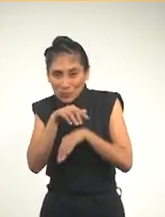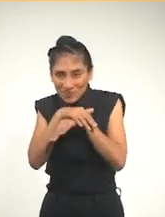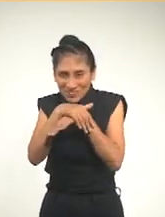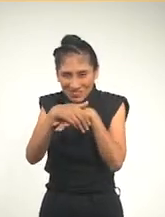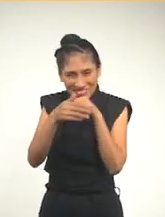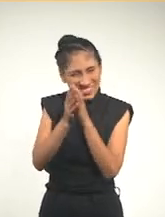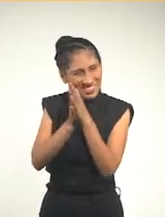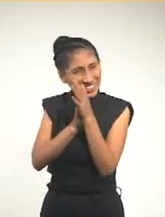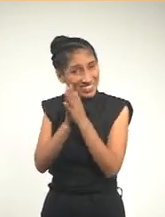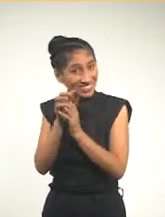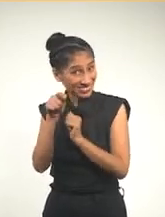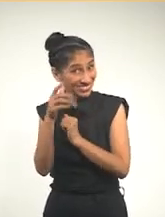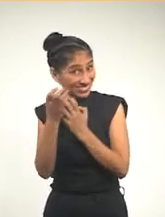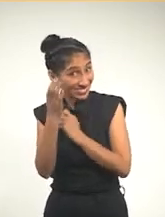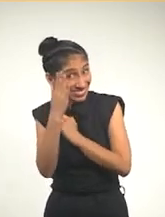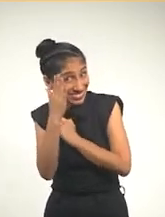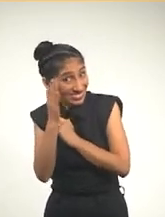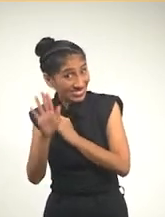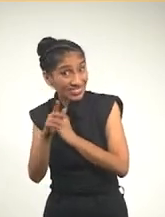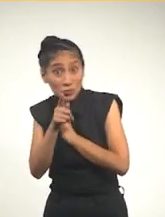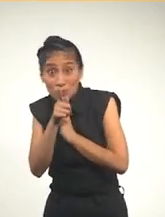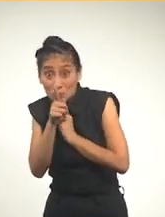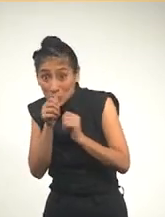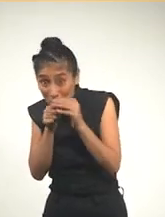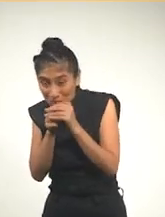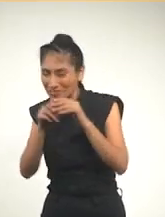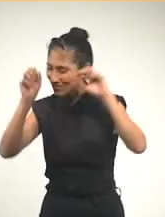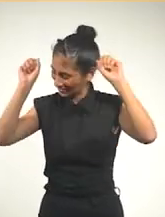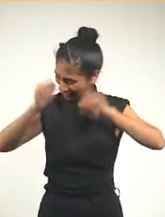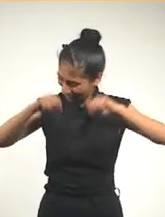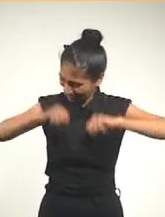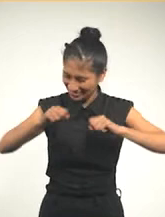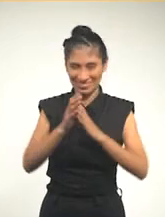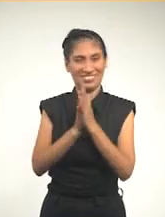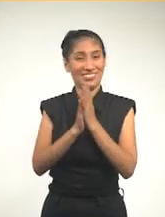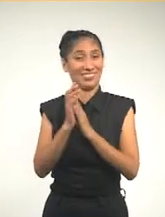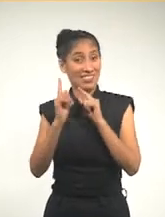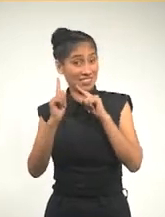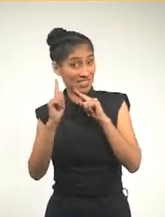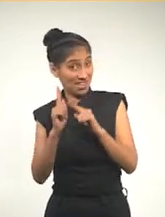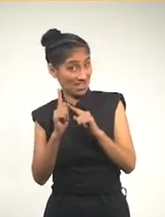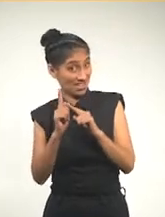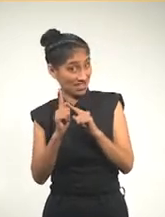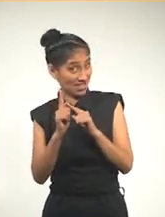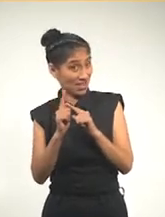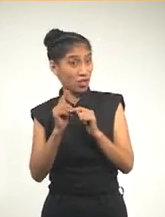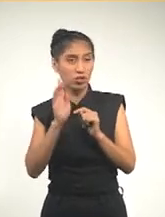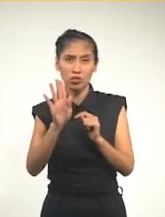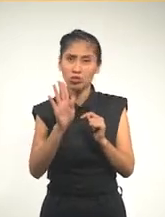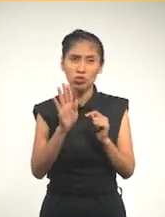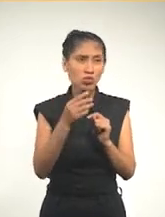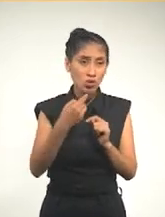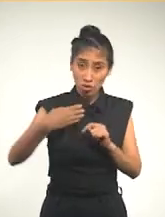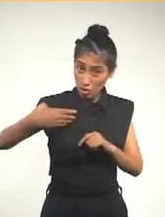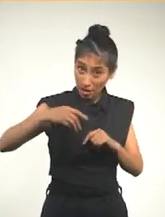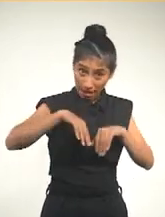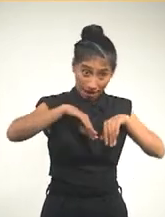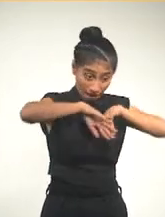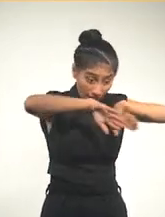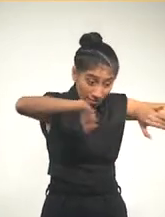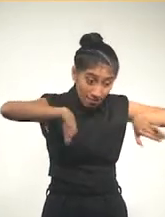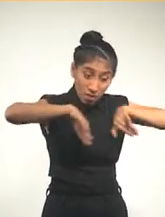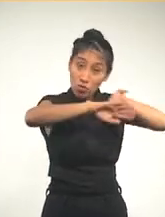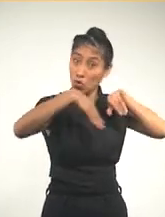secreto. ¿Quieren saber? Sí. se había hecho amiga del